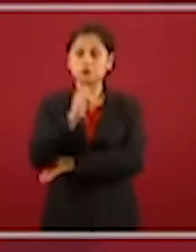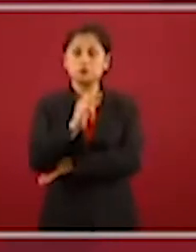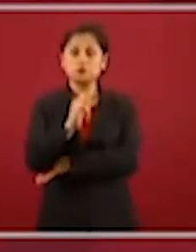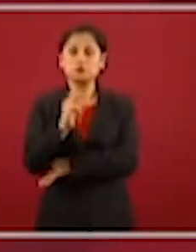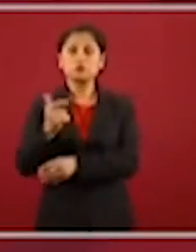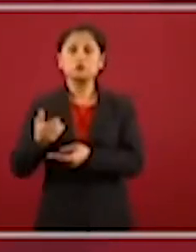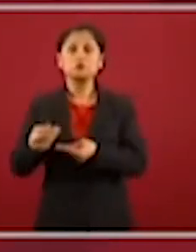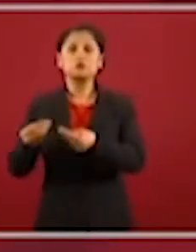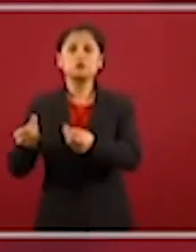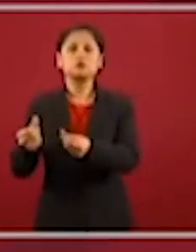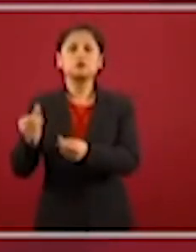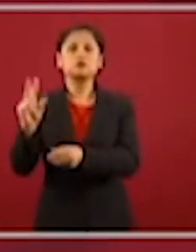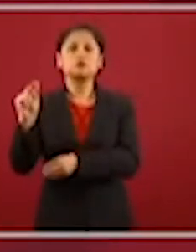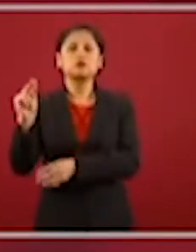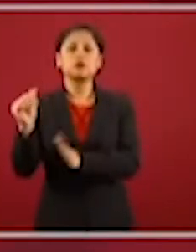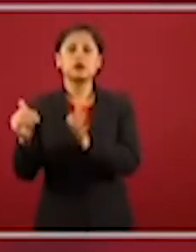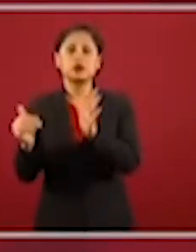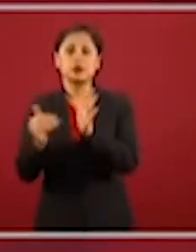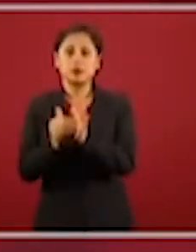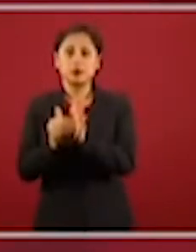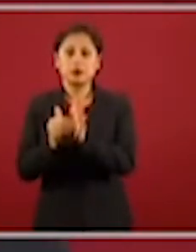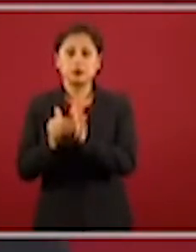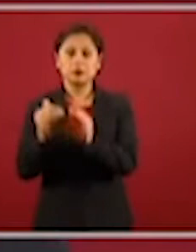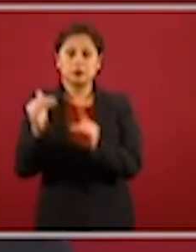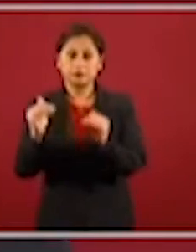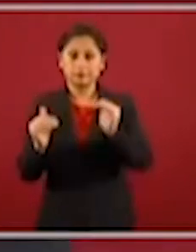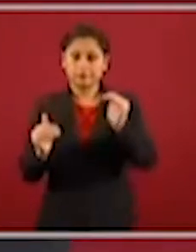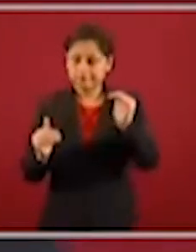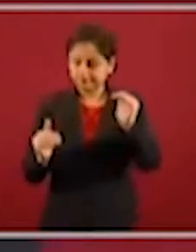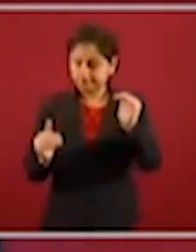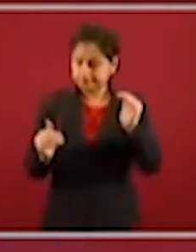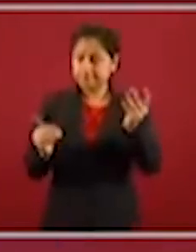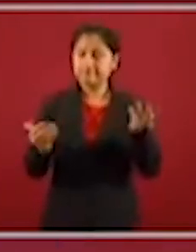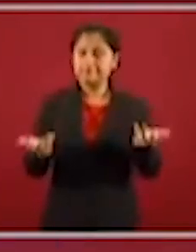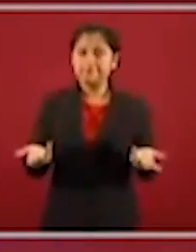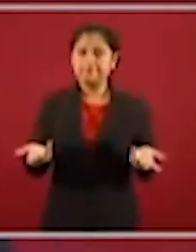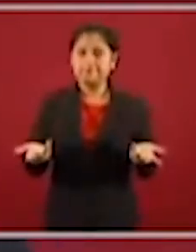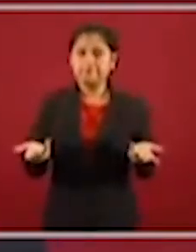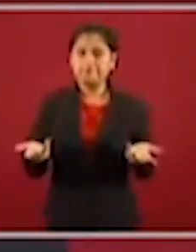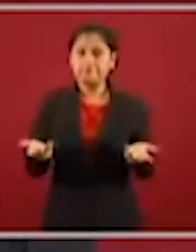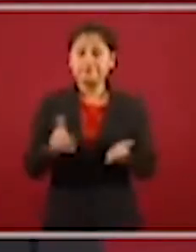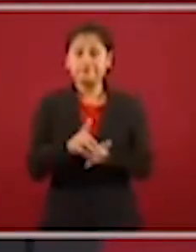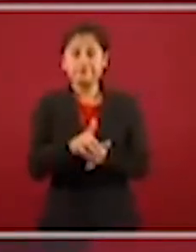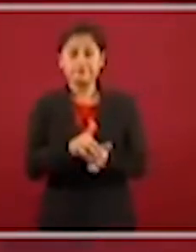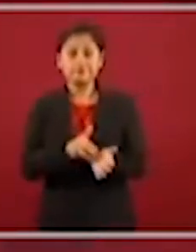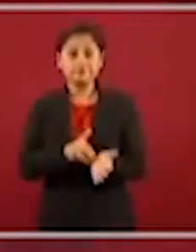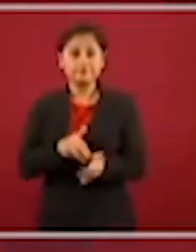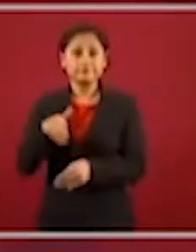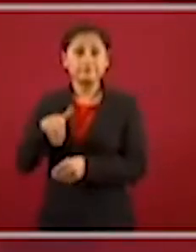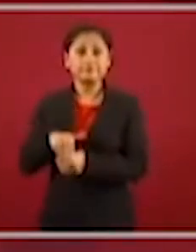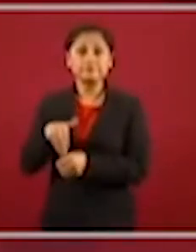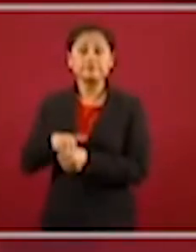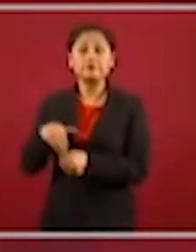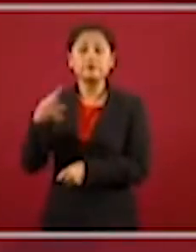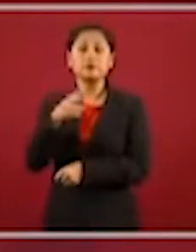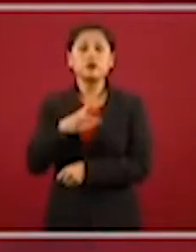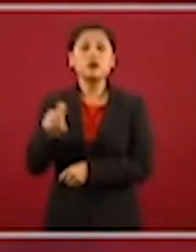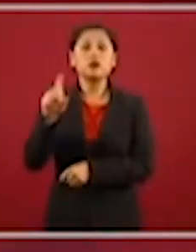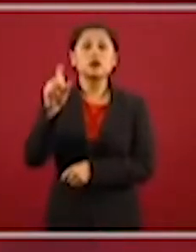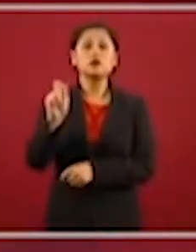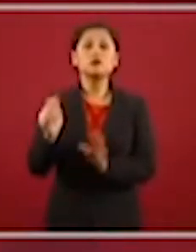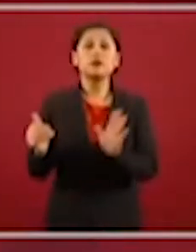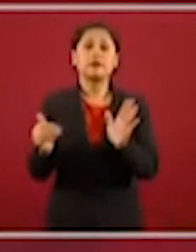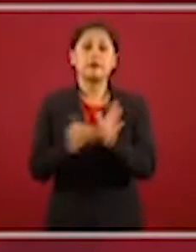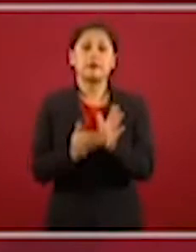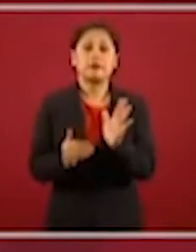con el nuevo ciclo escolar pues no hay nada que lo impida pese a que actualmente el país vive una tercera ola de contagios de